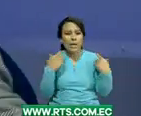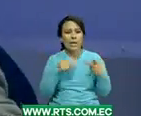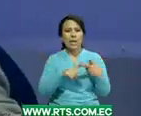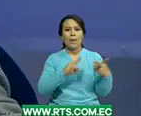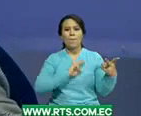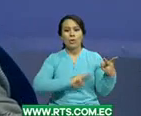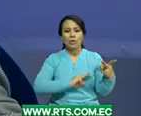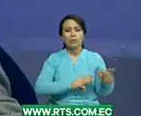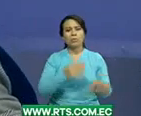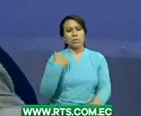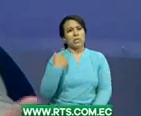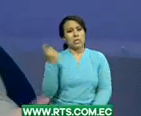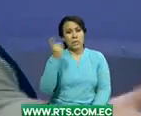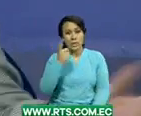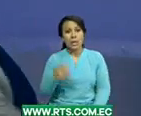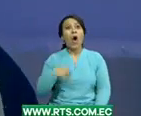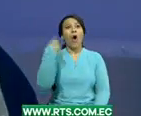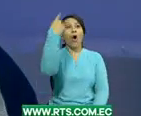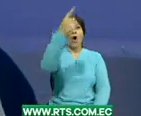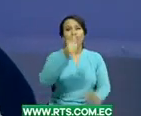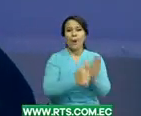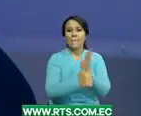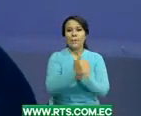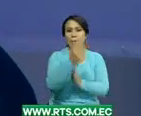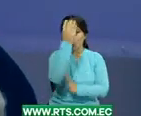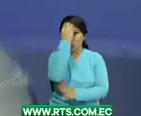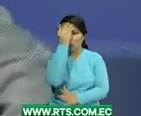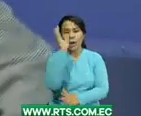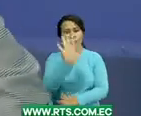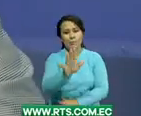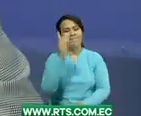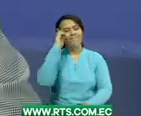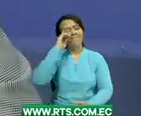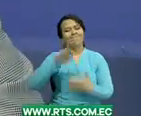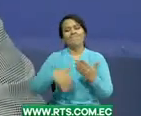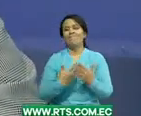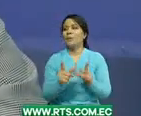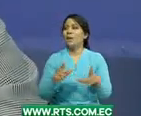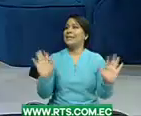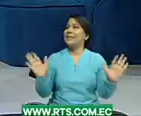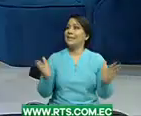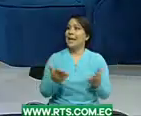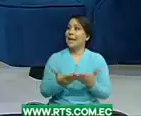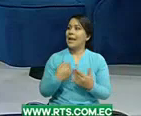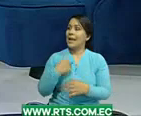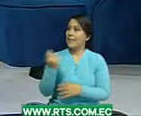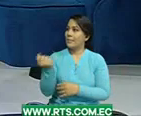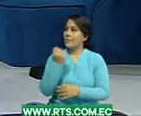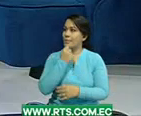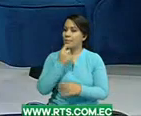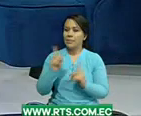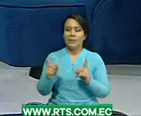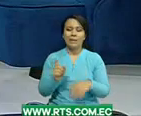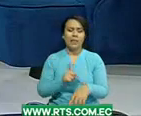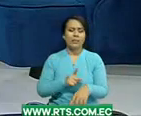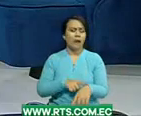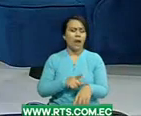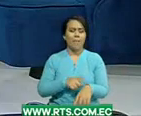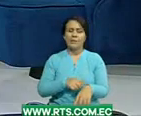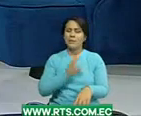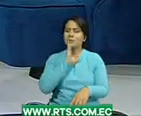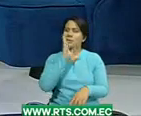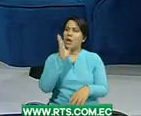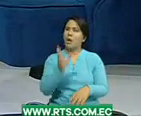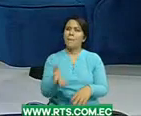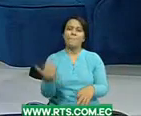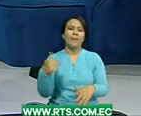que debe colocarse otras cámaras o el mismo Ministerio de Educación. En determinados sectores. Así es. No quiero cerrar esta entrevista y qué pena, el tiempo siempre es el peor